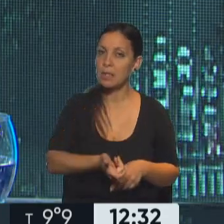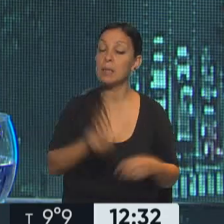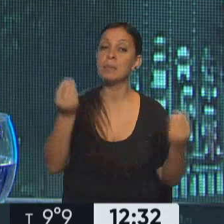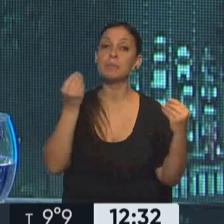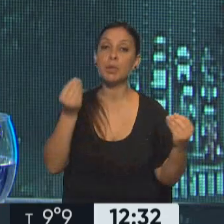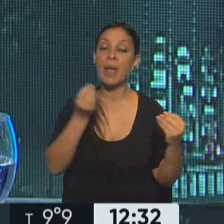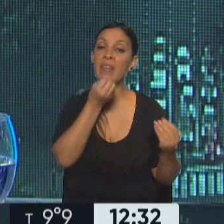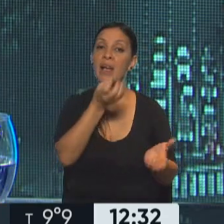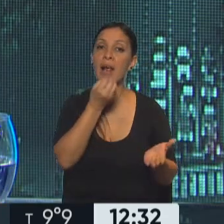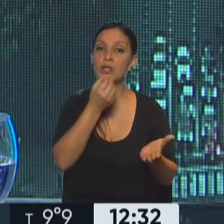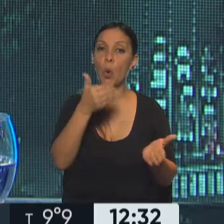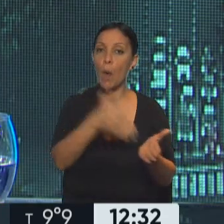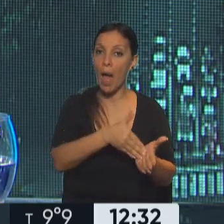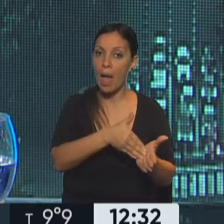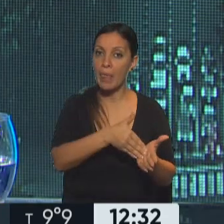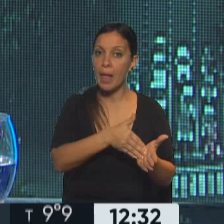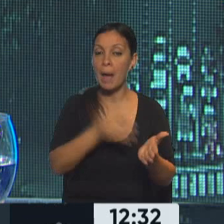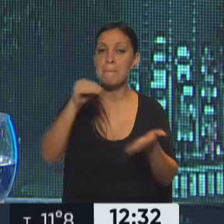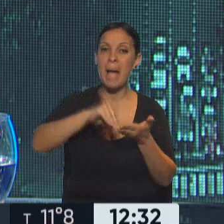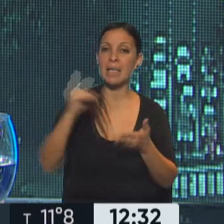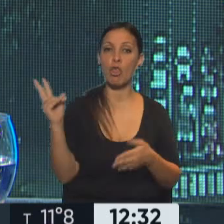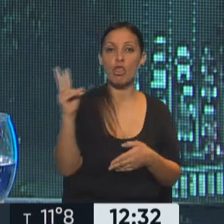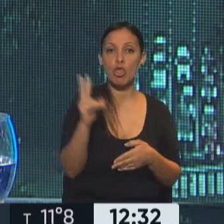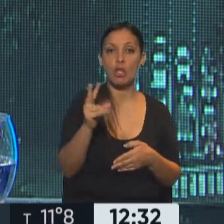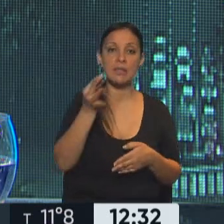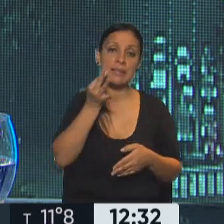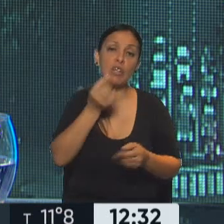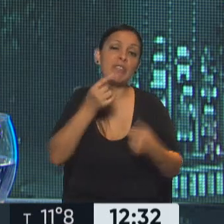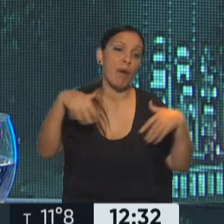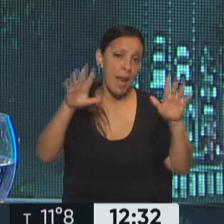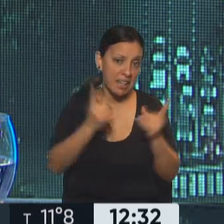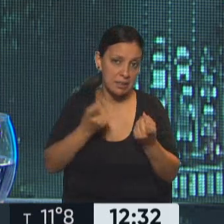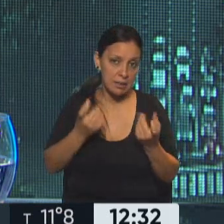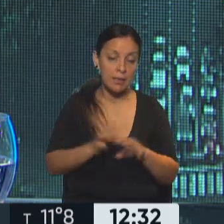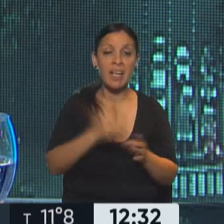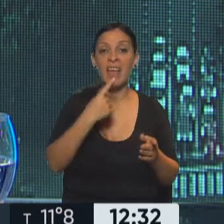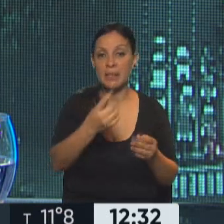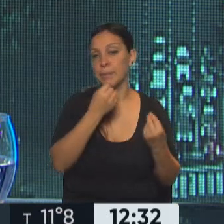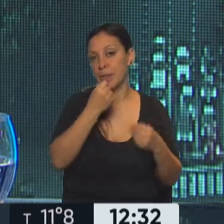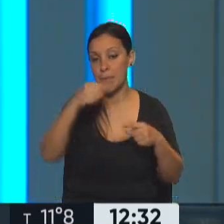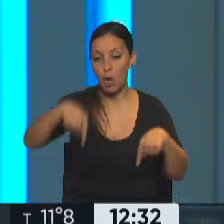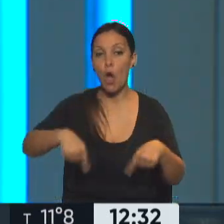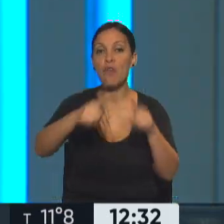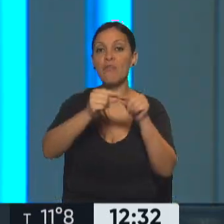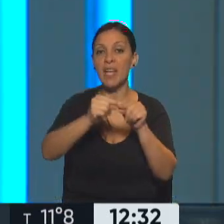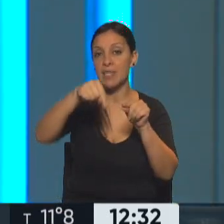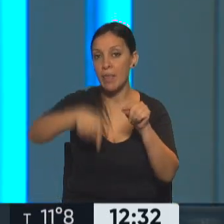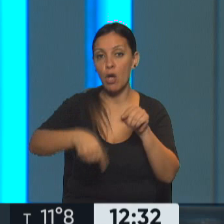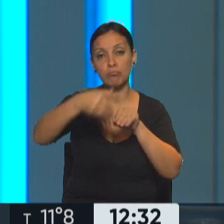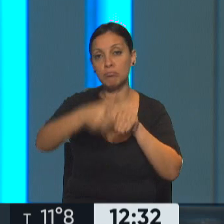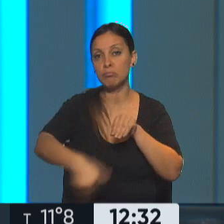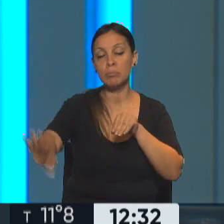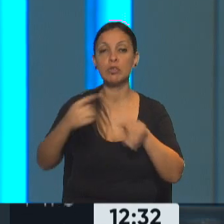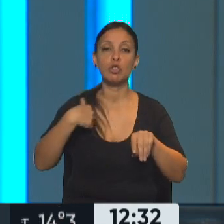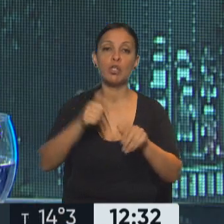una declaración jurada con 1 o 2 testigos, si los hubiera, diciendo a partir del día de la fecha me he